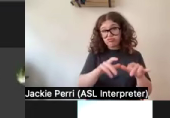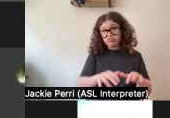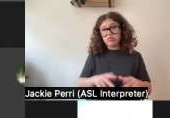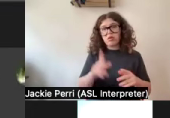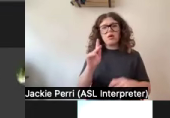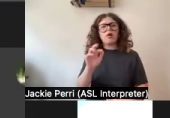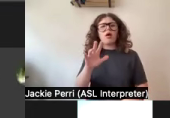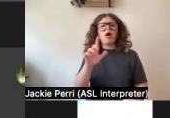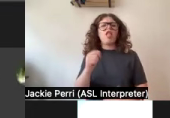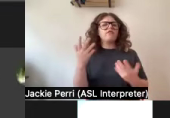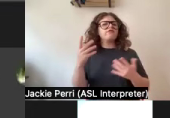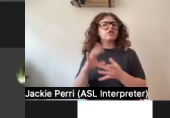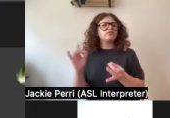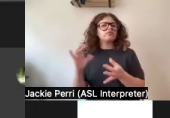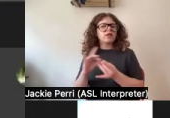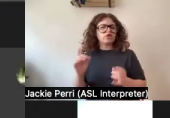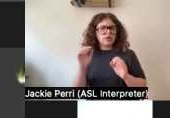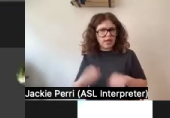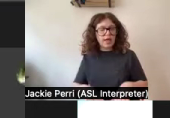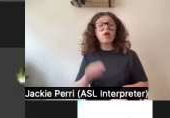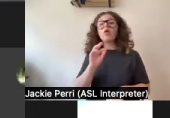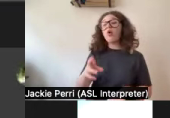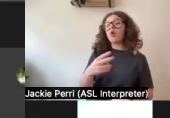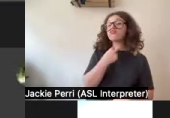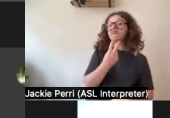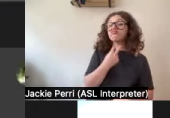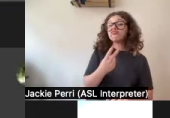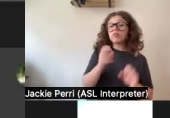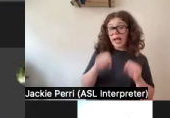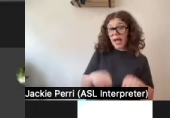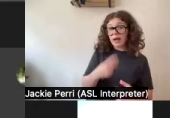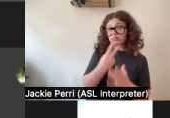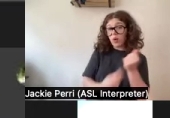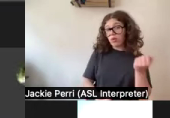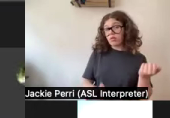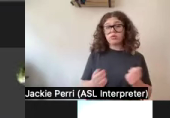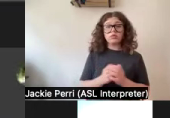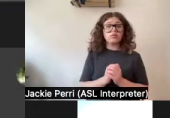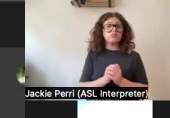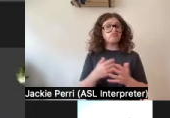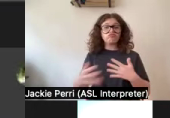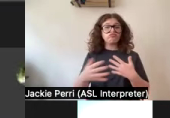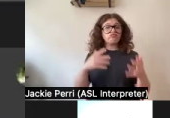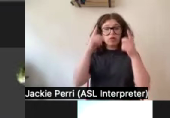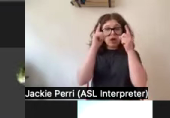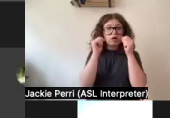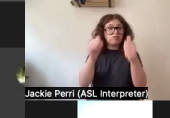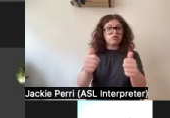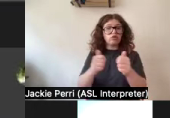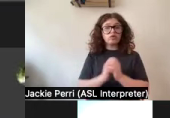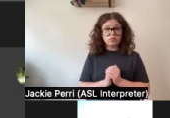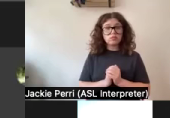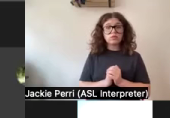puedes mentioned, decir or aquí you can also say it en el here público, pues todo es in the bienvenido. microphone. Your Tenemos contribution